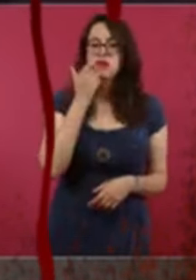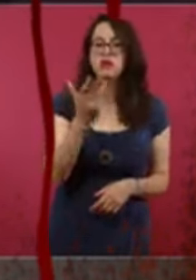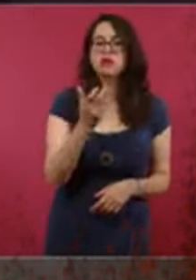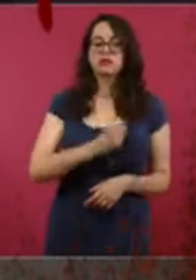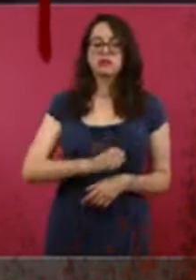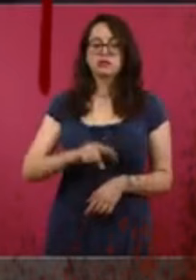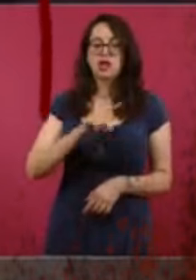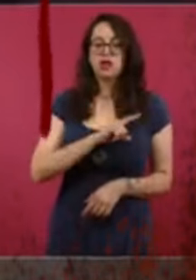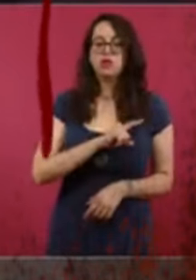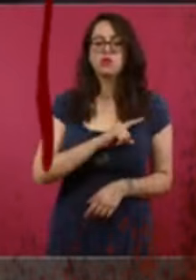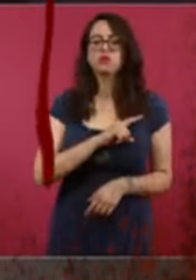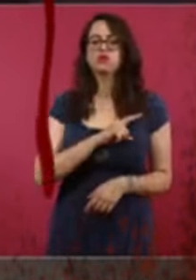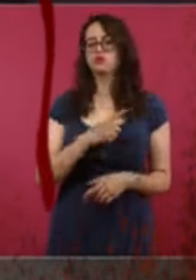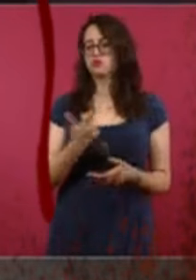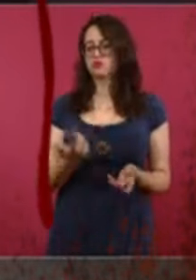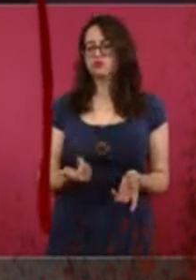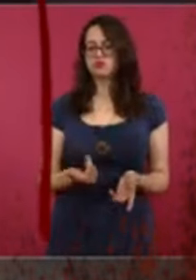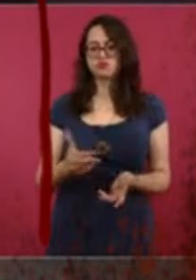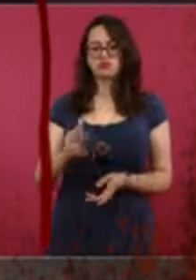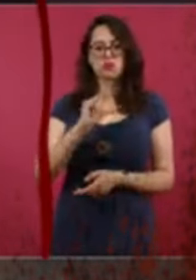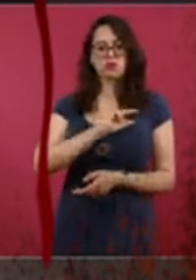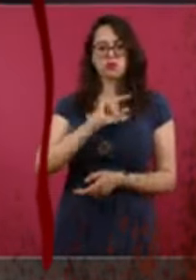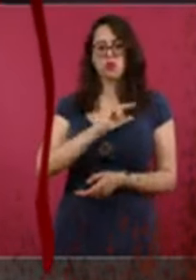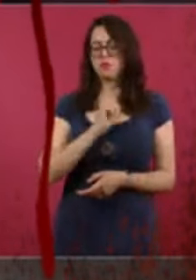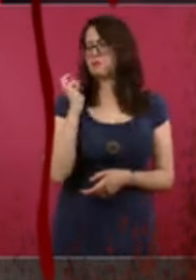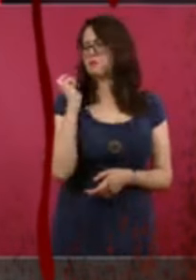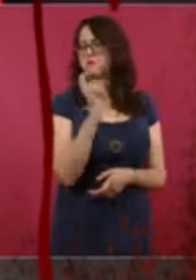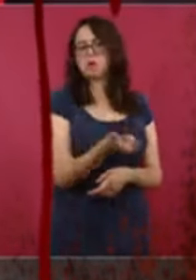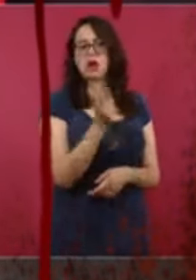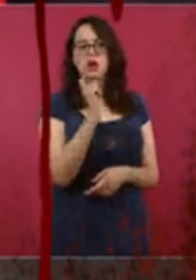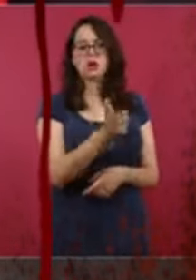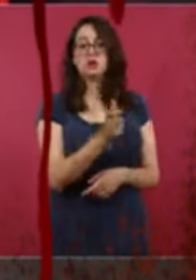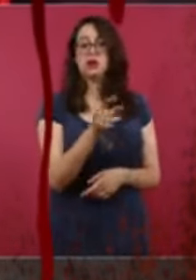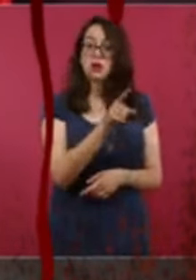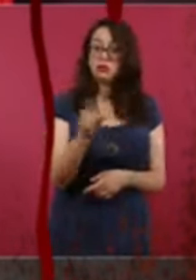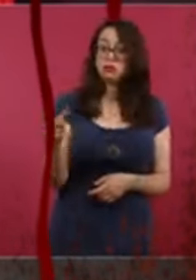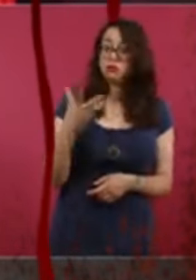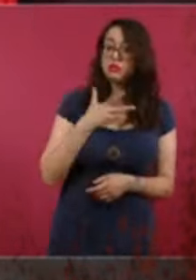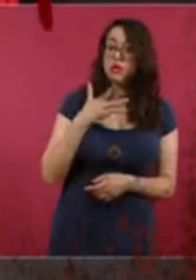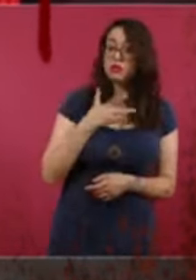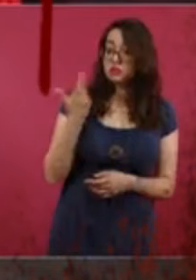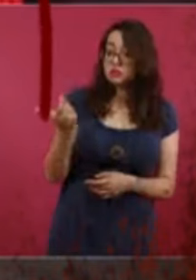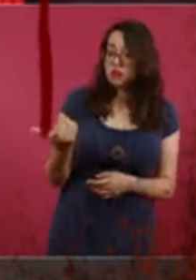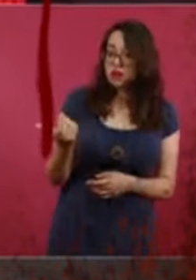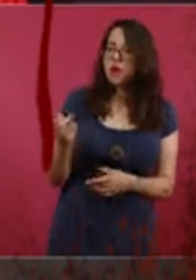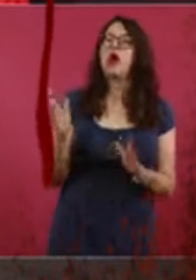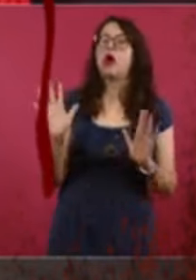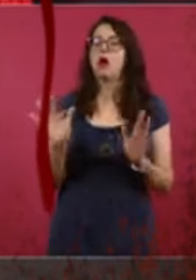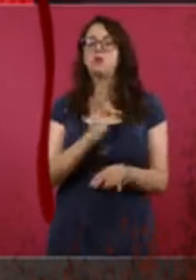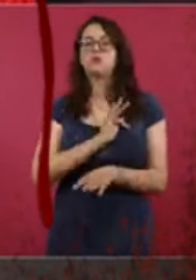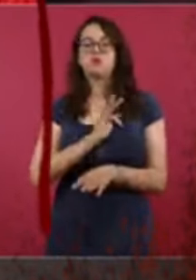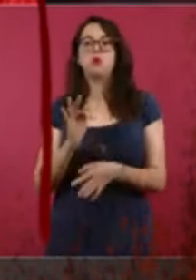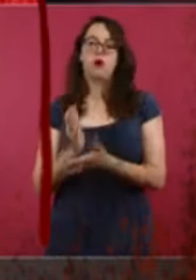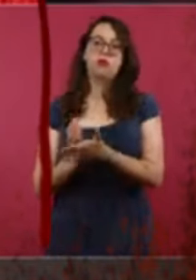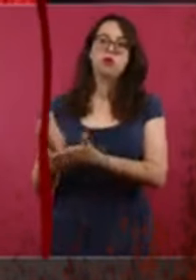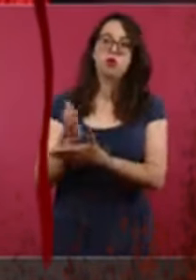Gatell y la de él, pues no lo permitió. Y luego también los muertos, en este caso por falta